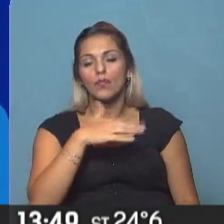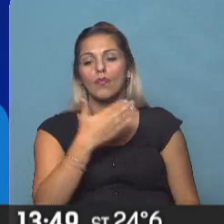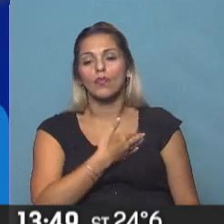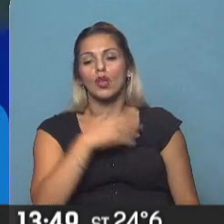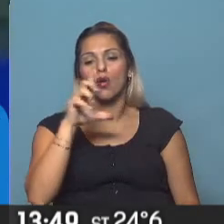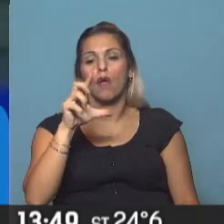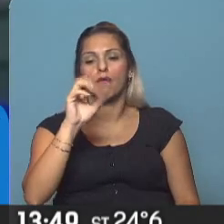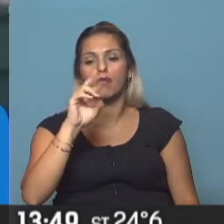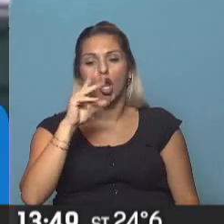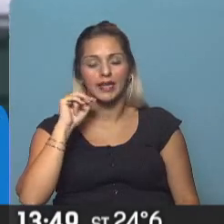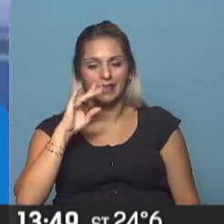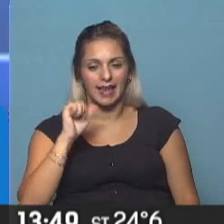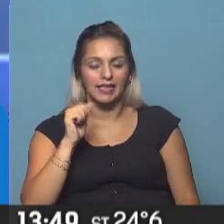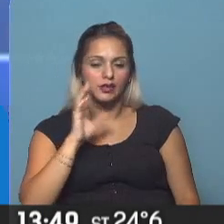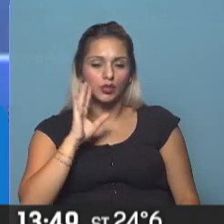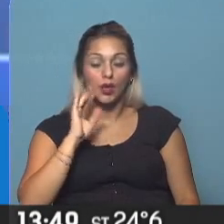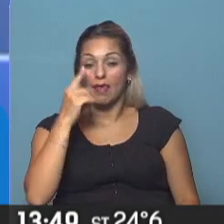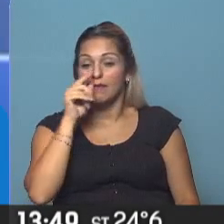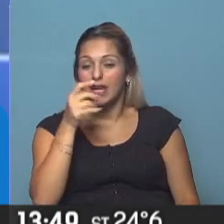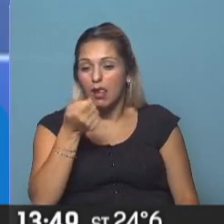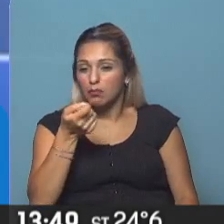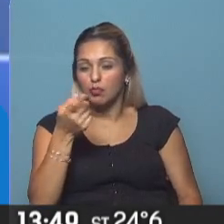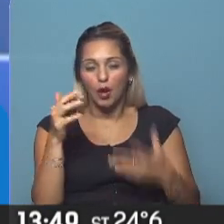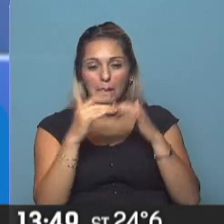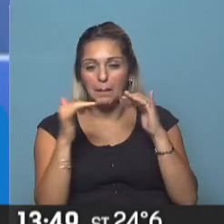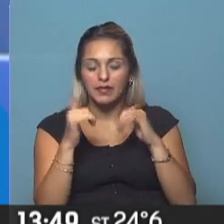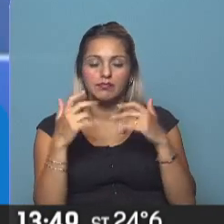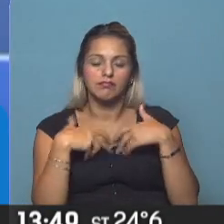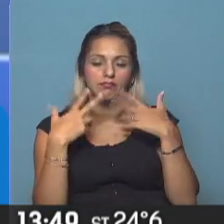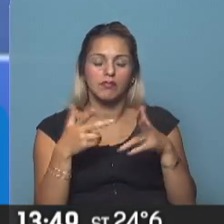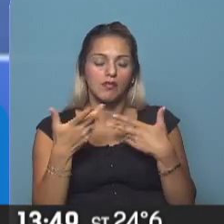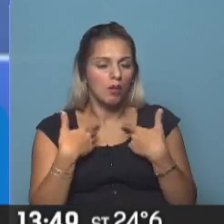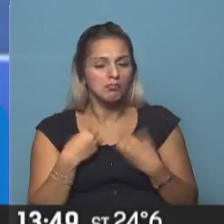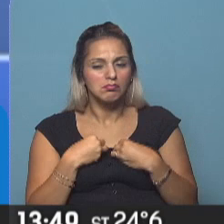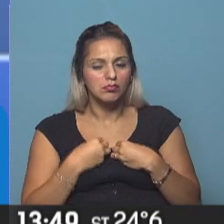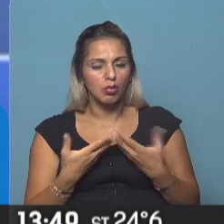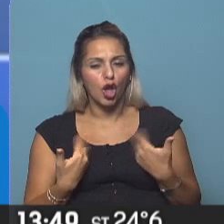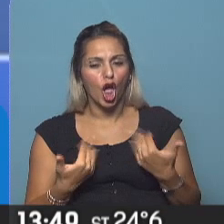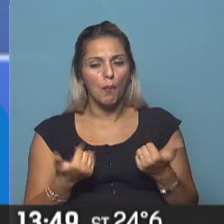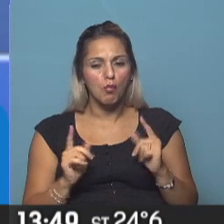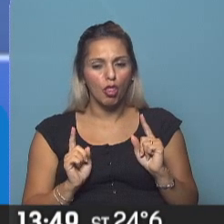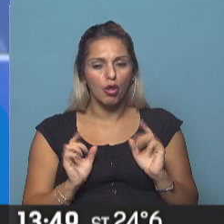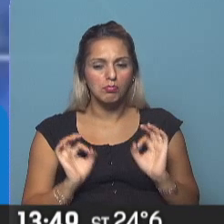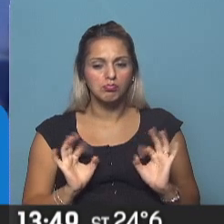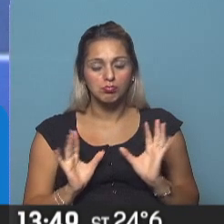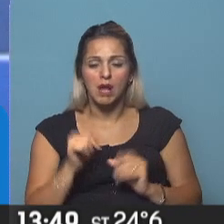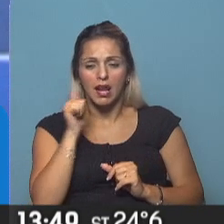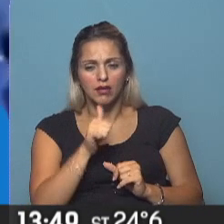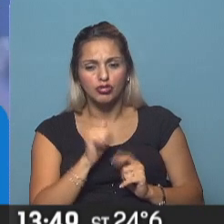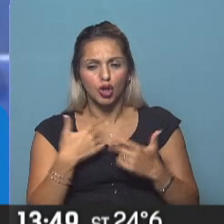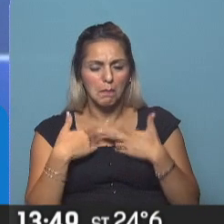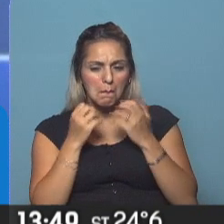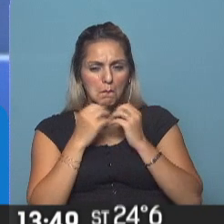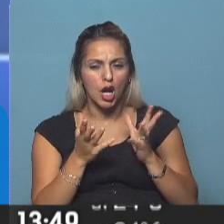donde en el final del partido dijo que se sintió cómodo, que las lesiones cada vez lo preocupan